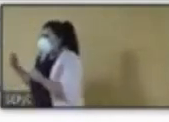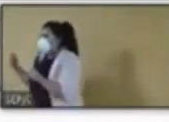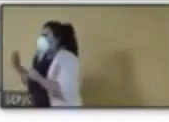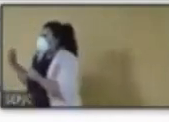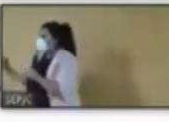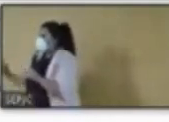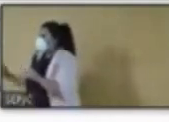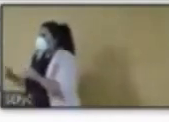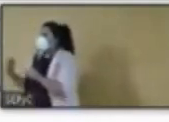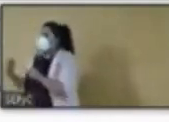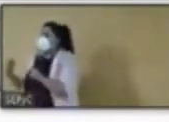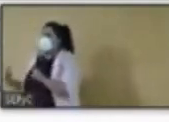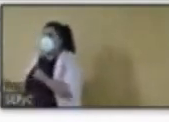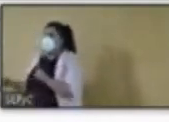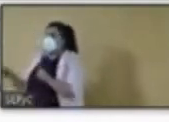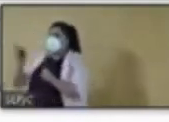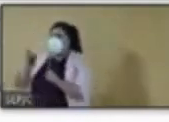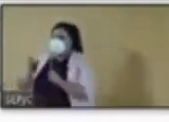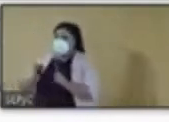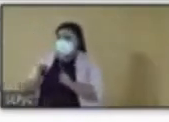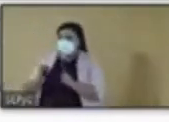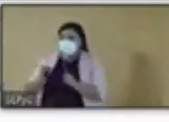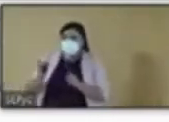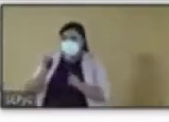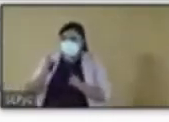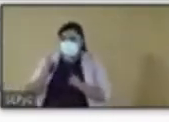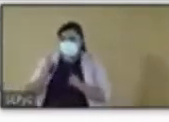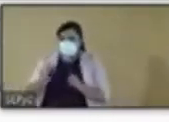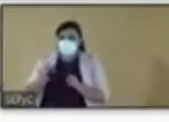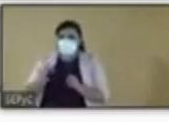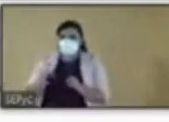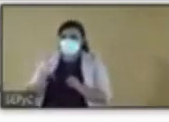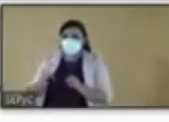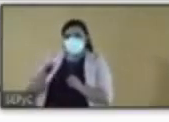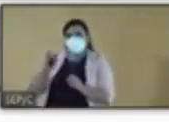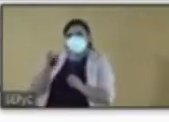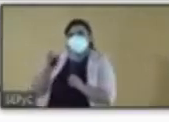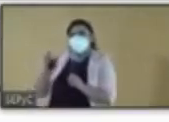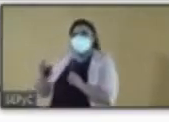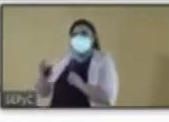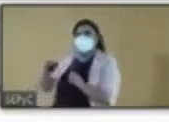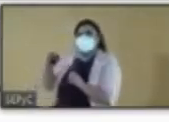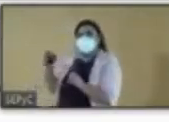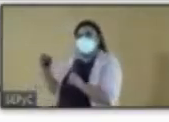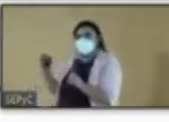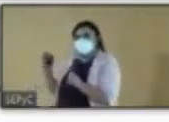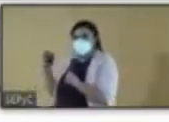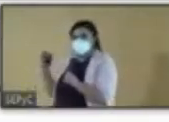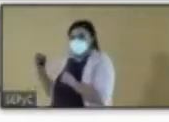correcta esta. Tenemos que identificar cuál fue el dato que se registró, identificar que